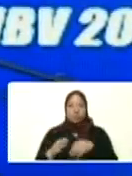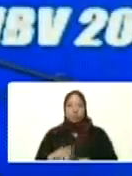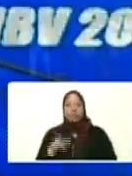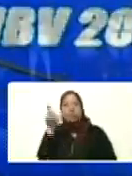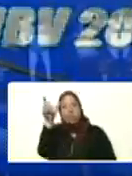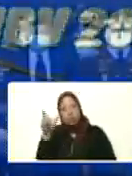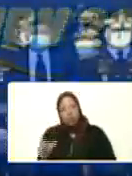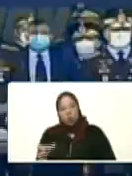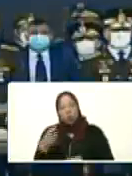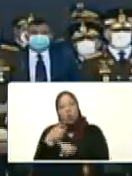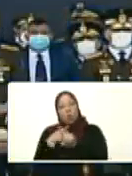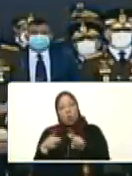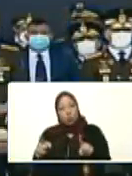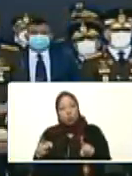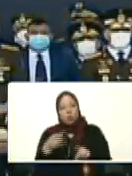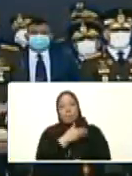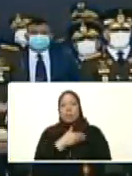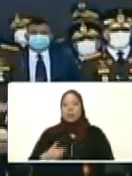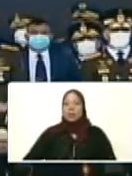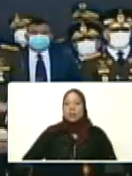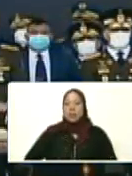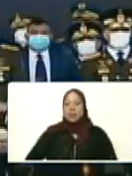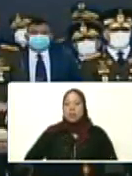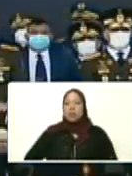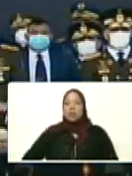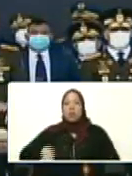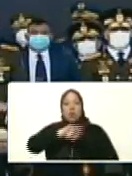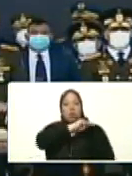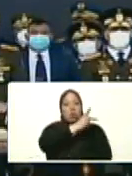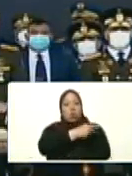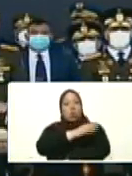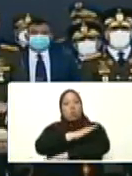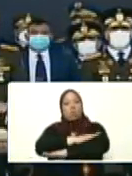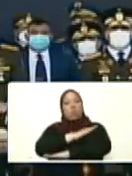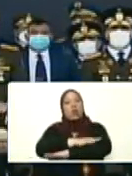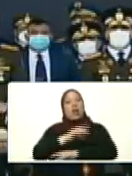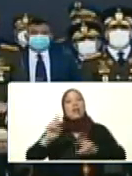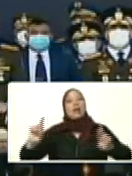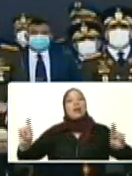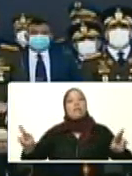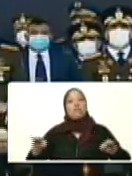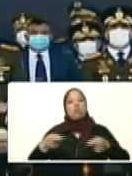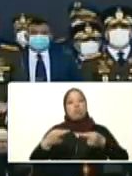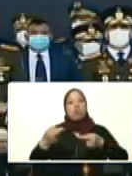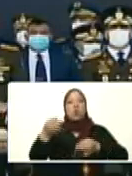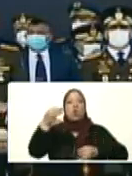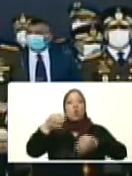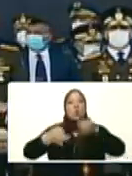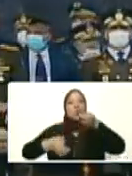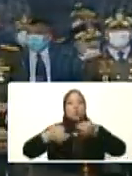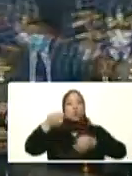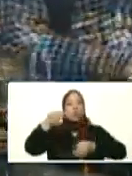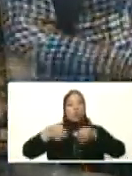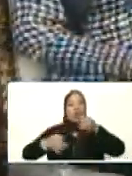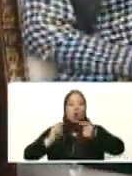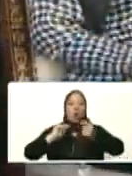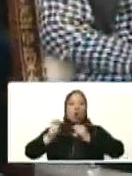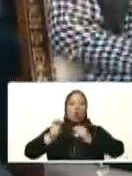doctor Elvis Amoroso, presidente del Poder Moral Republicano, Contralor General de la